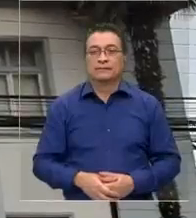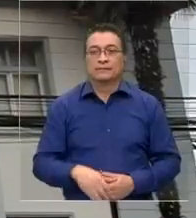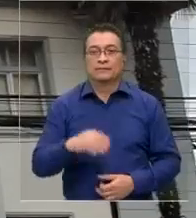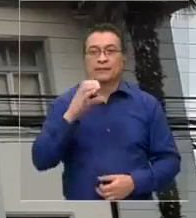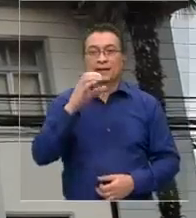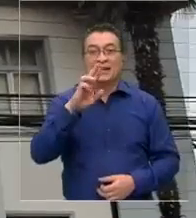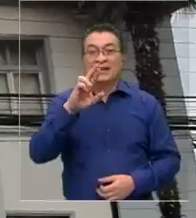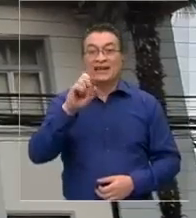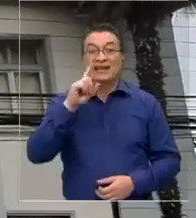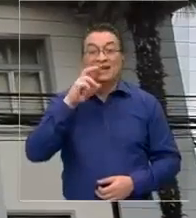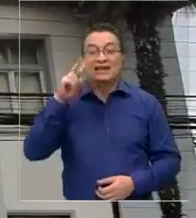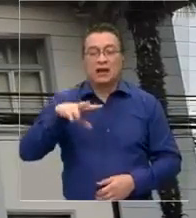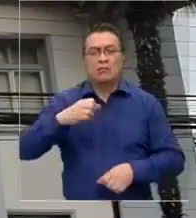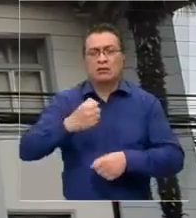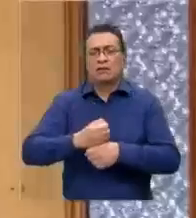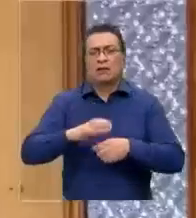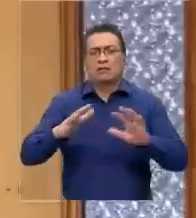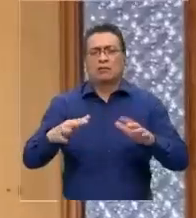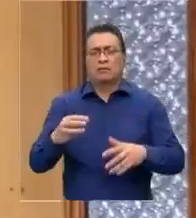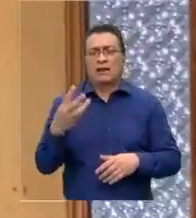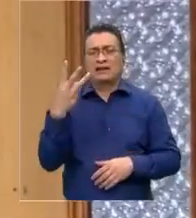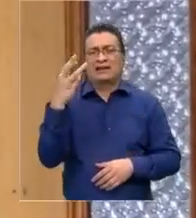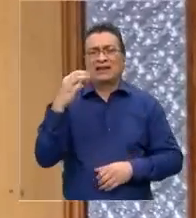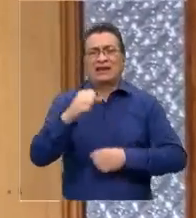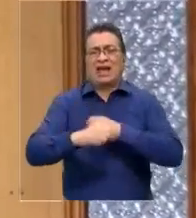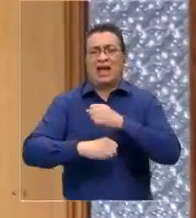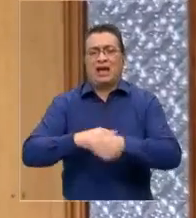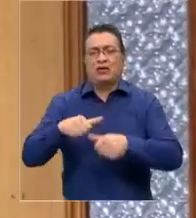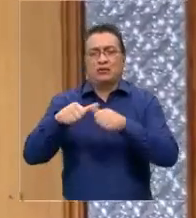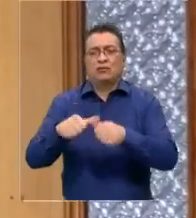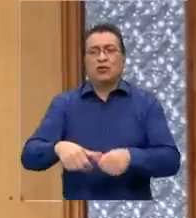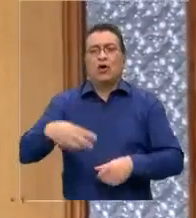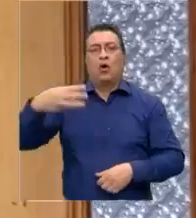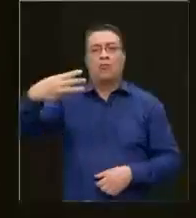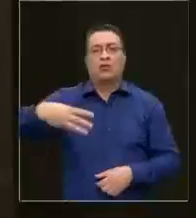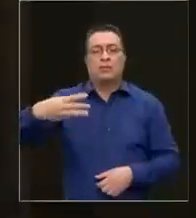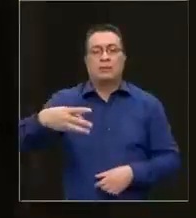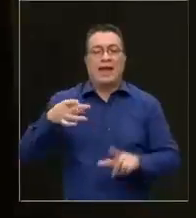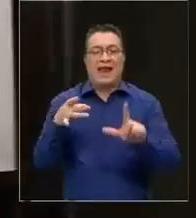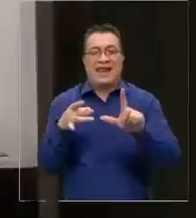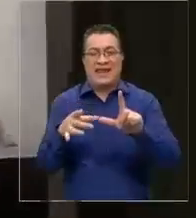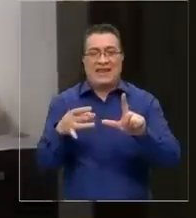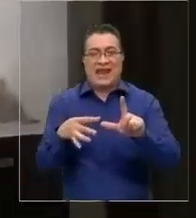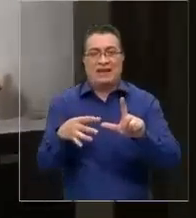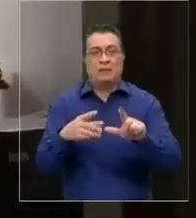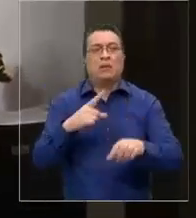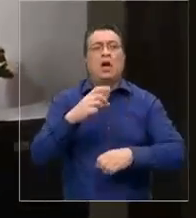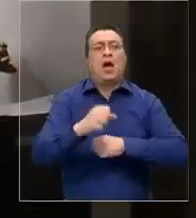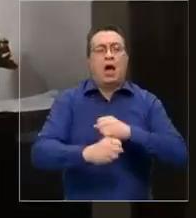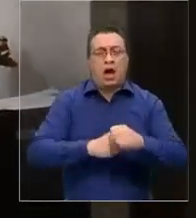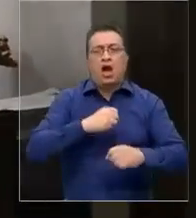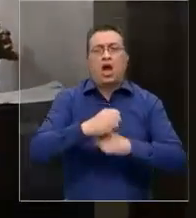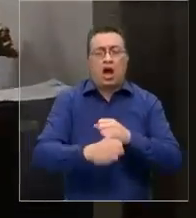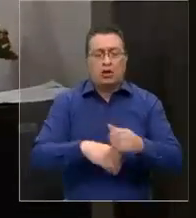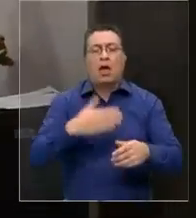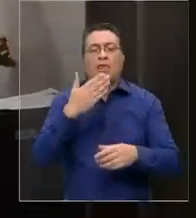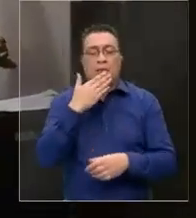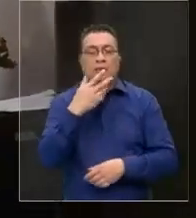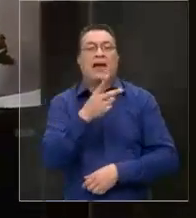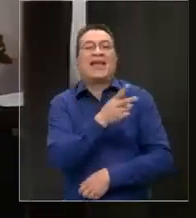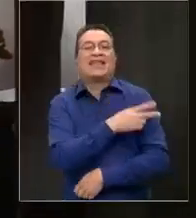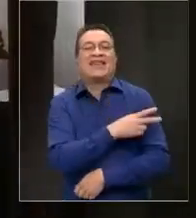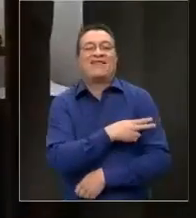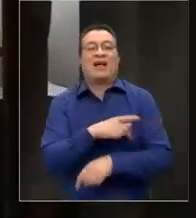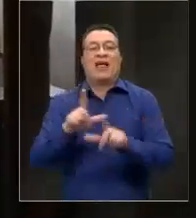Cristiano Sandón trabajó alrededor de 3 décadas en la municipalidad de Linares y por varios años se desempeñó como jefe